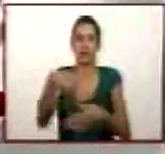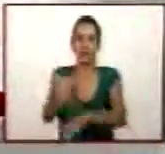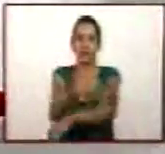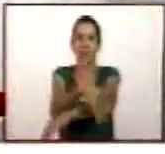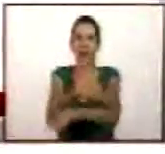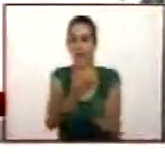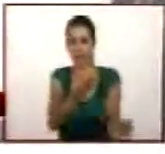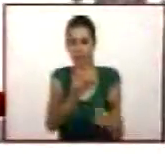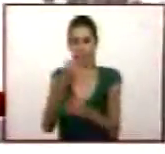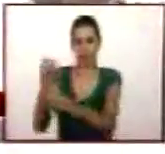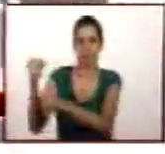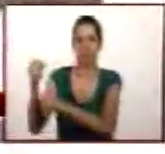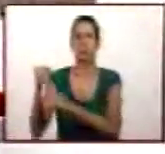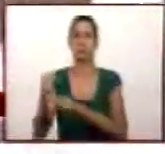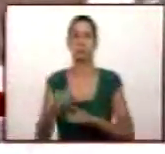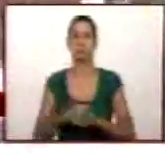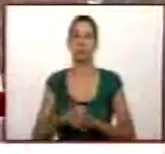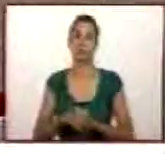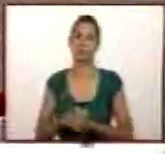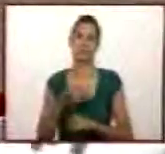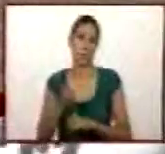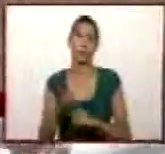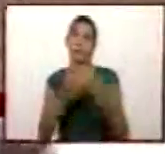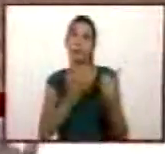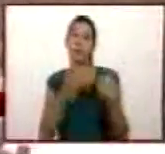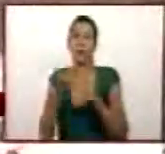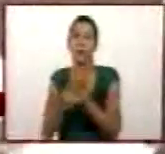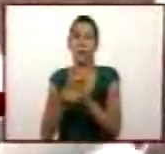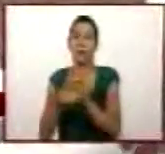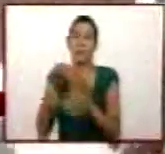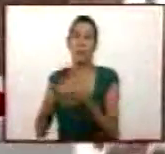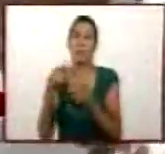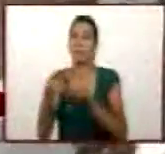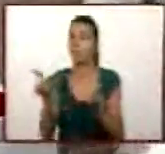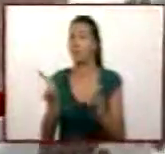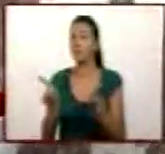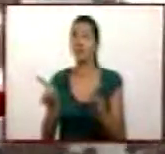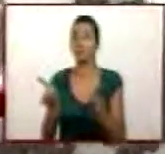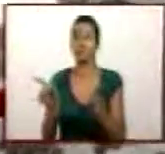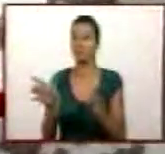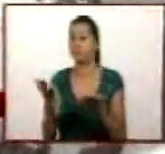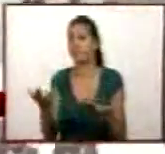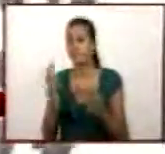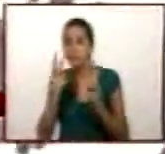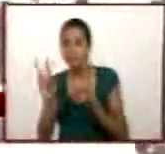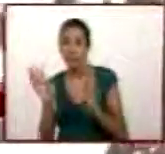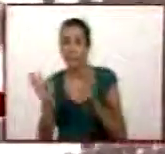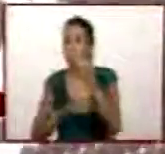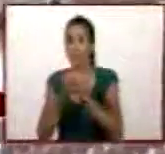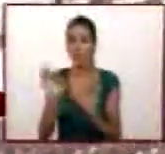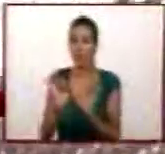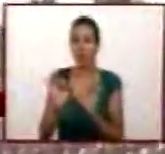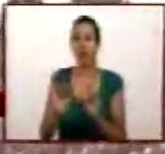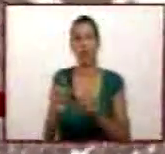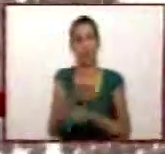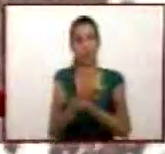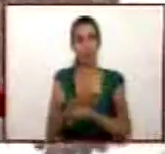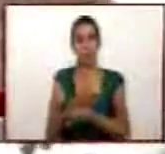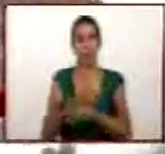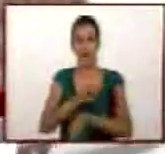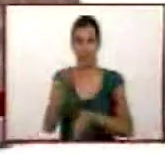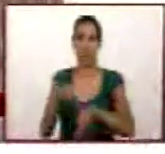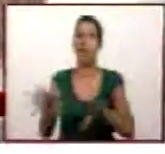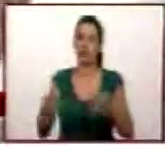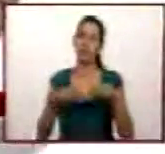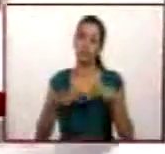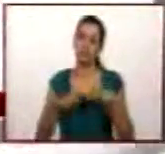propias de una gobernación, pero que hoy el Estado venezolano, el Estado nacional, el gobierno del comandante Chávez ha